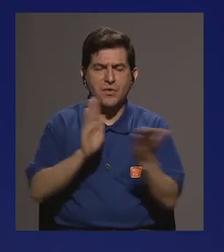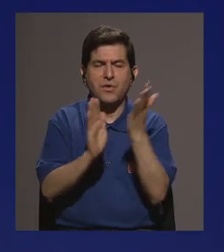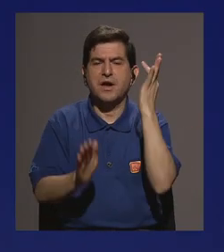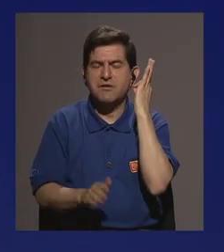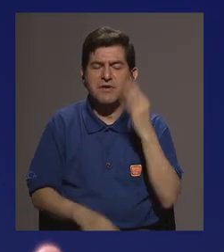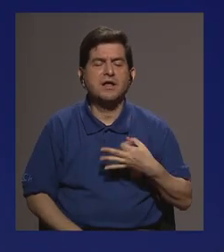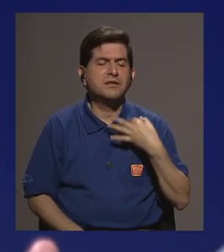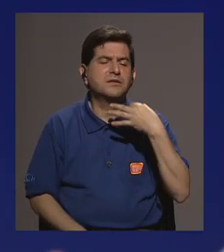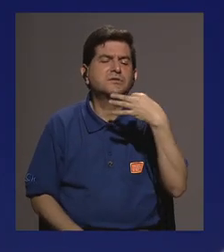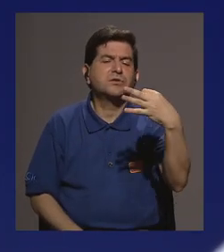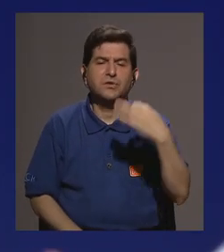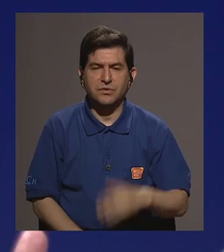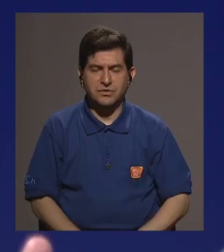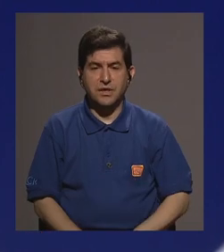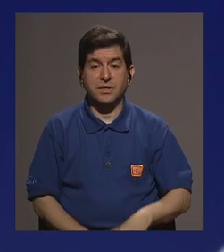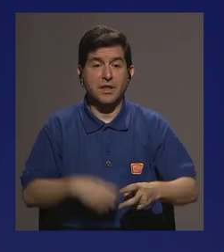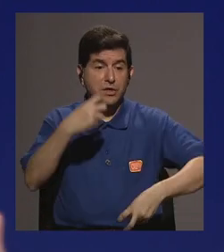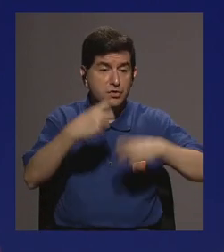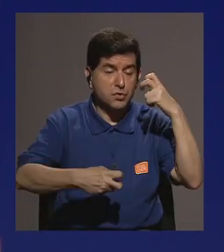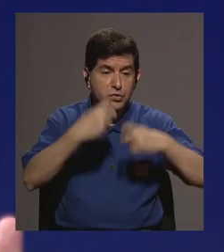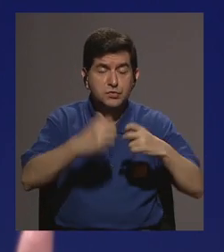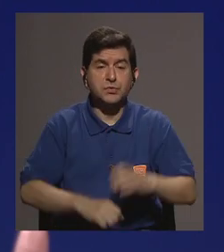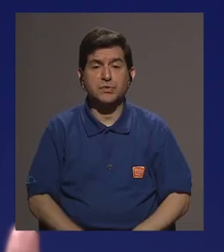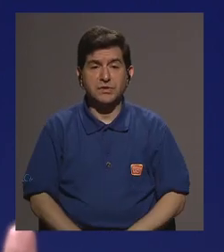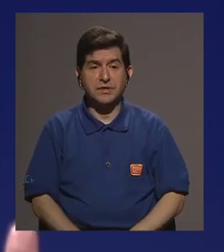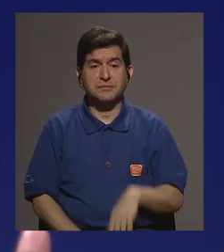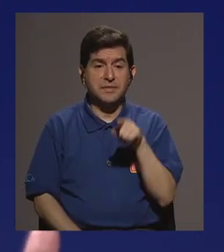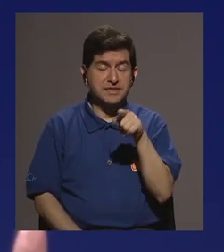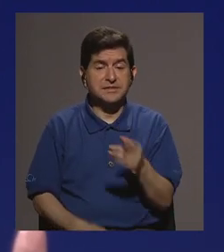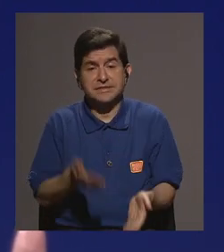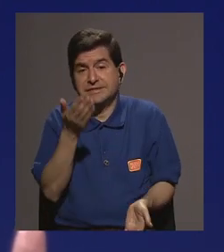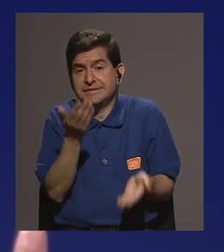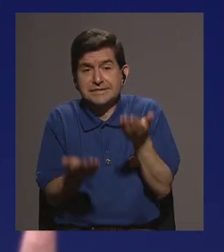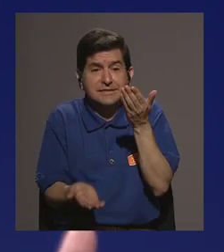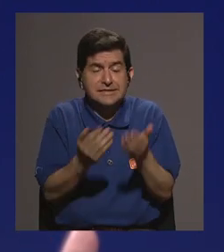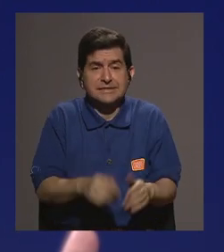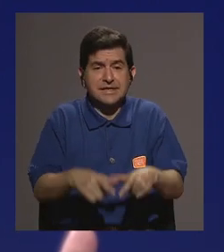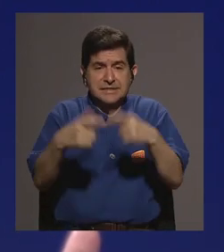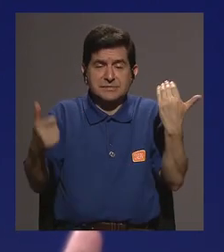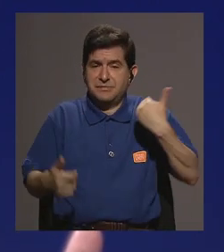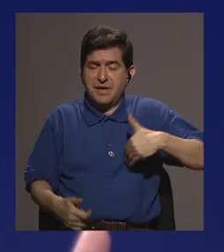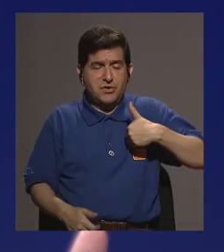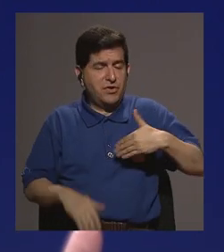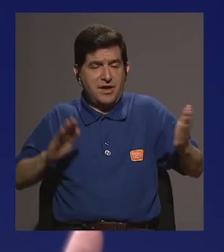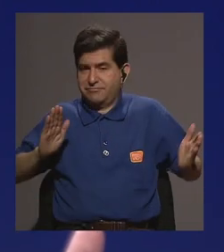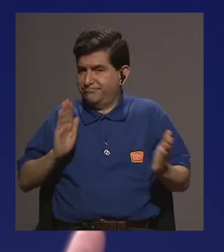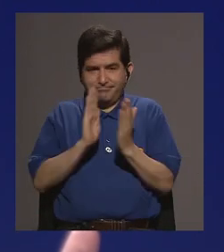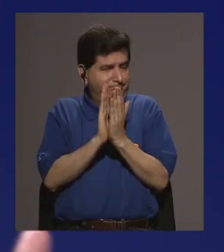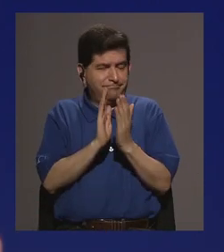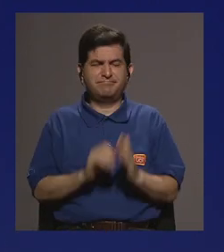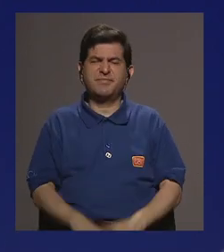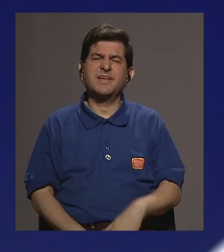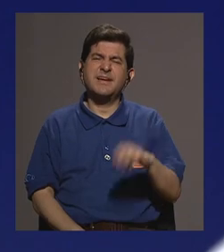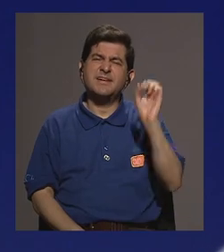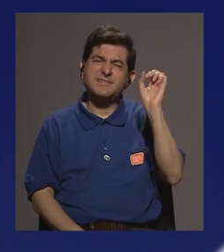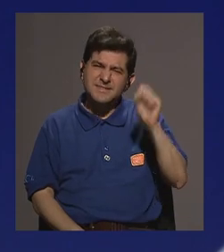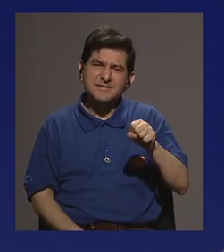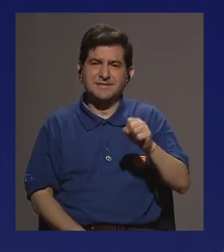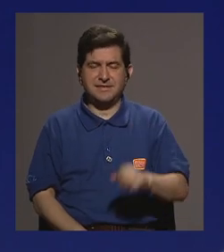las situaciones que enfrentan las mujeres a diario de las dificultades que tienen que probablemente la mayoría de los hombres no enfrentamos